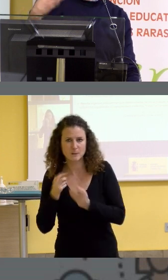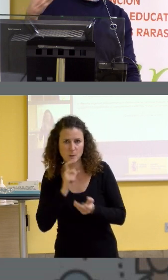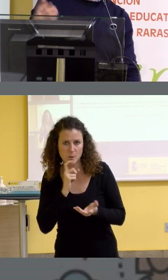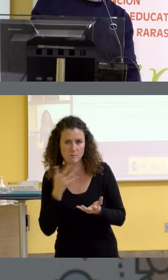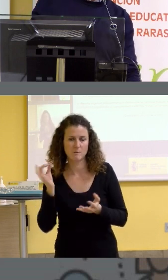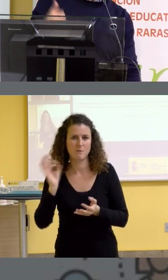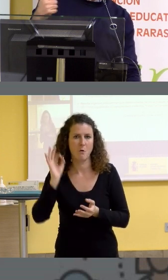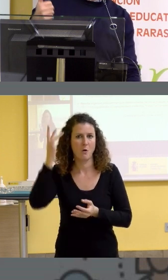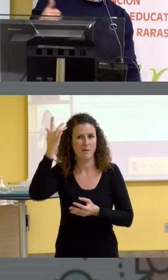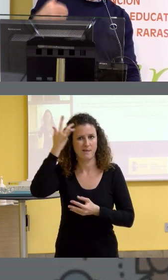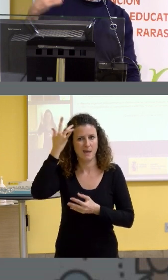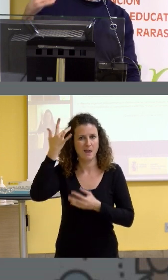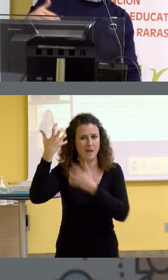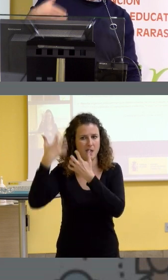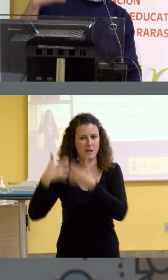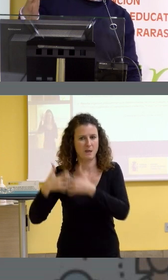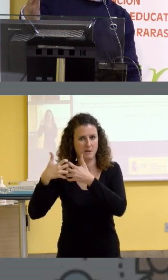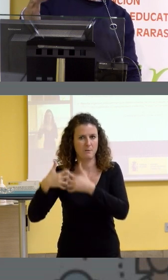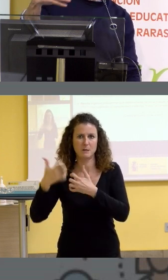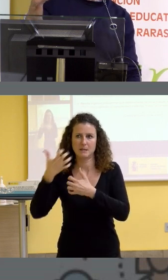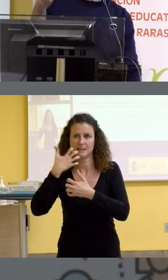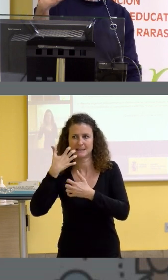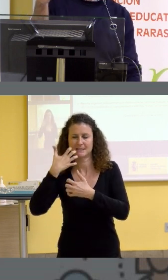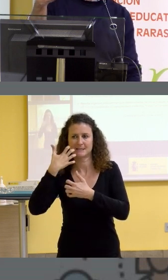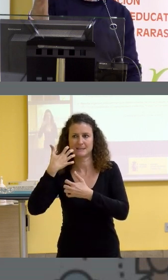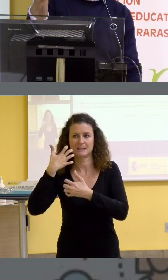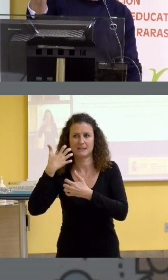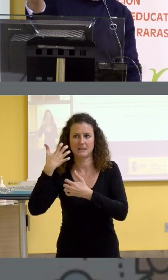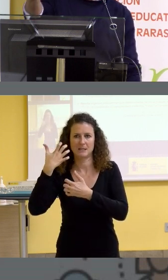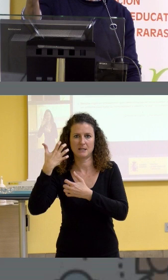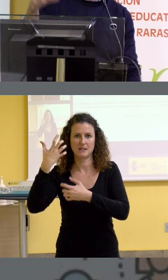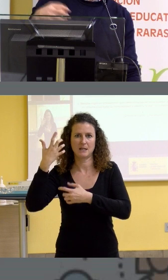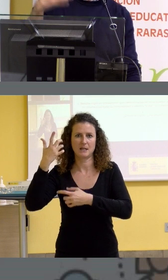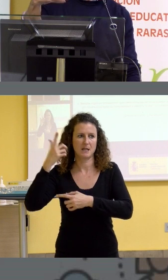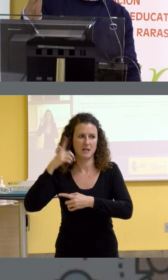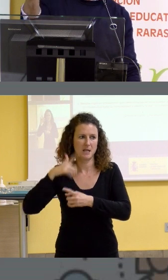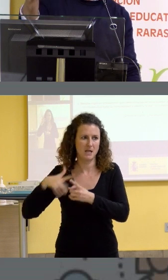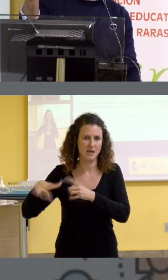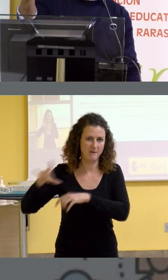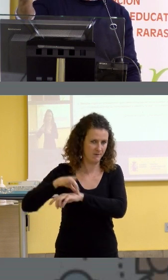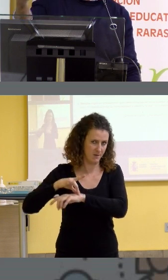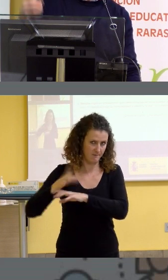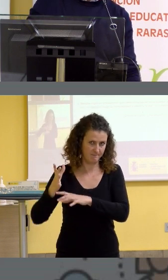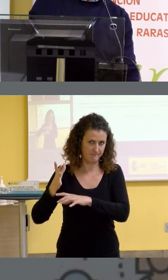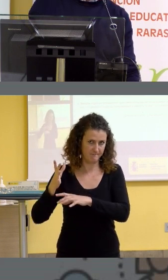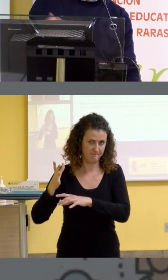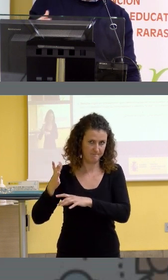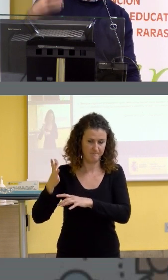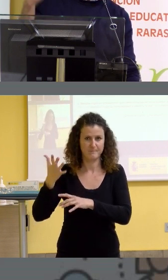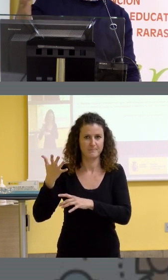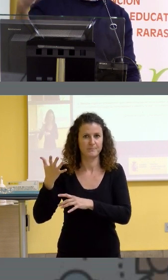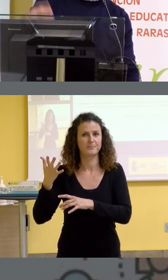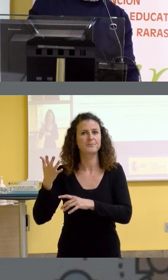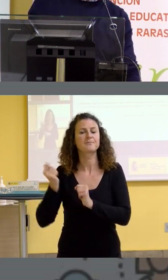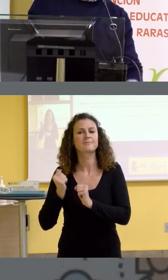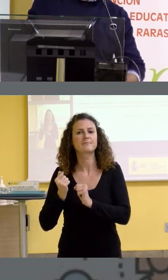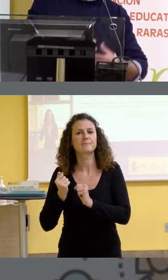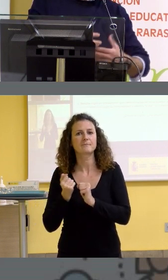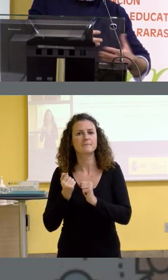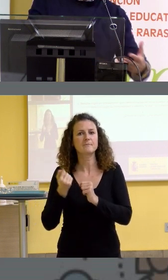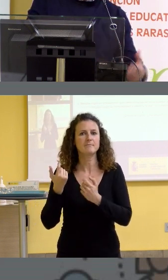cerebro que está comprometido, sea por un proceso de neurodesarrollo que le da lugar a un fenómeno atípico en cuanto al desarrollo cerebral, sea por